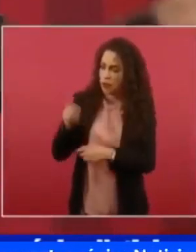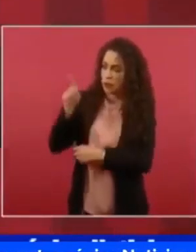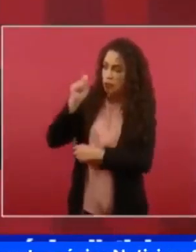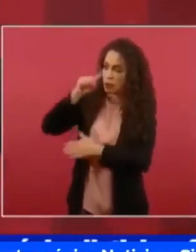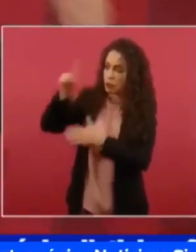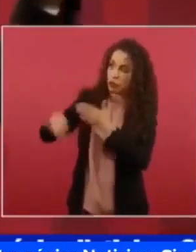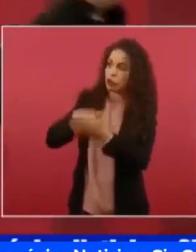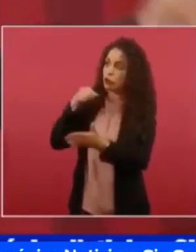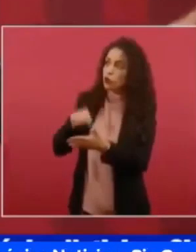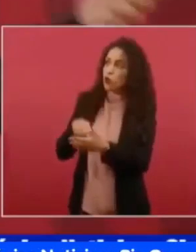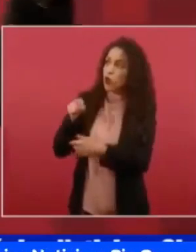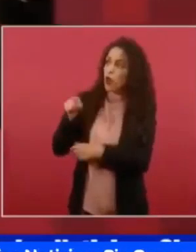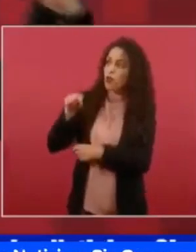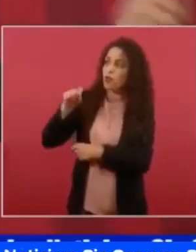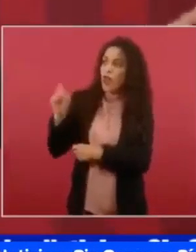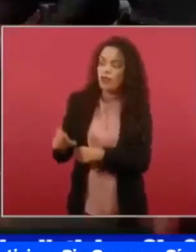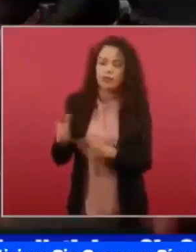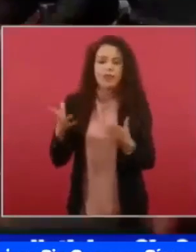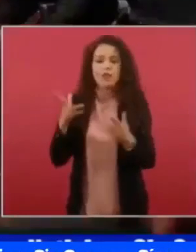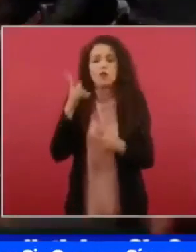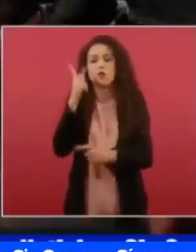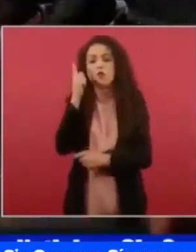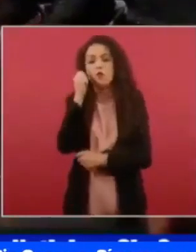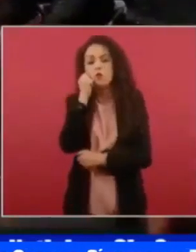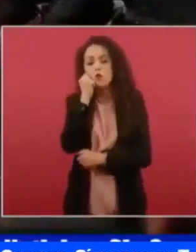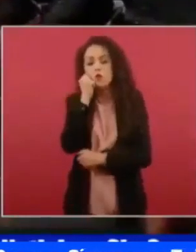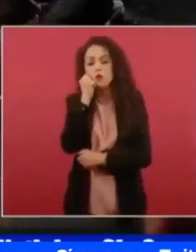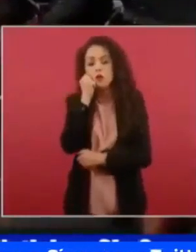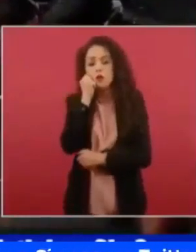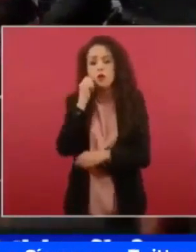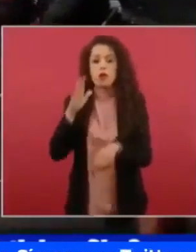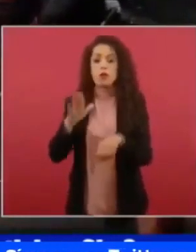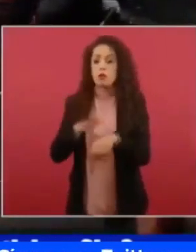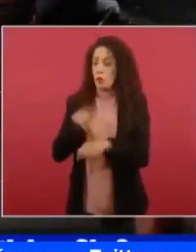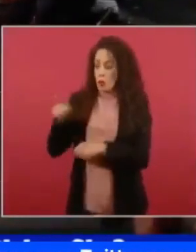dicen, es que Texas es un estado muy conservador.